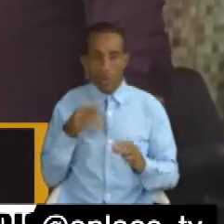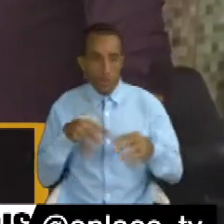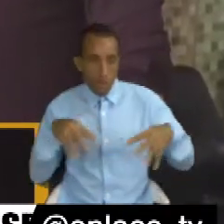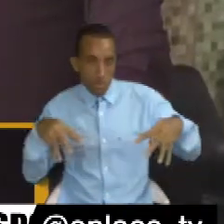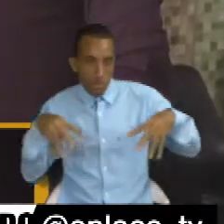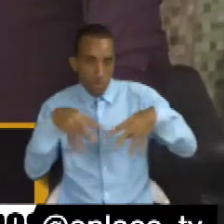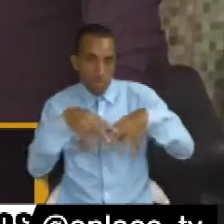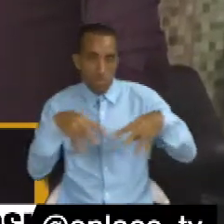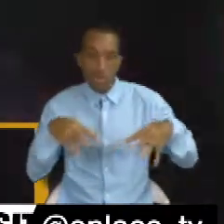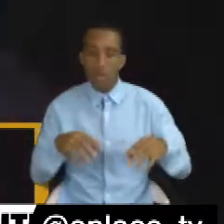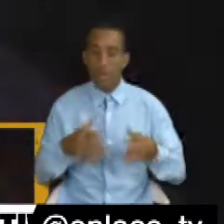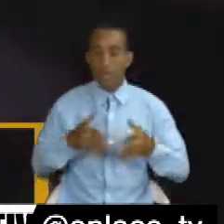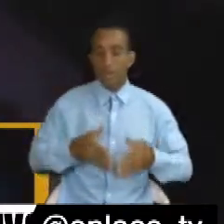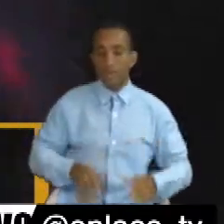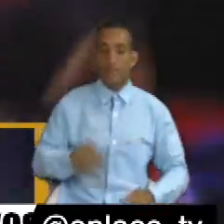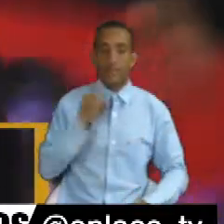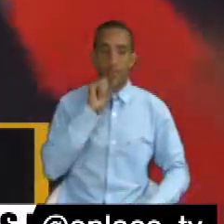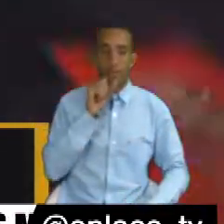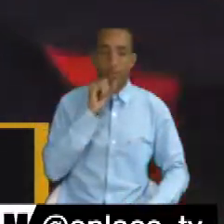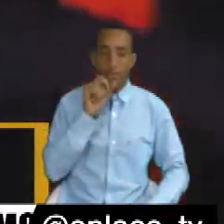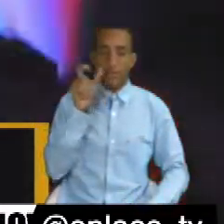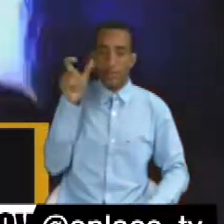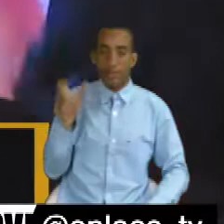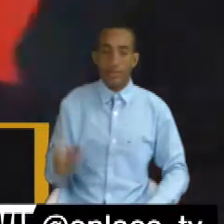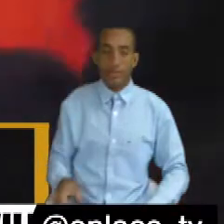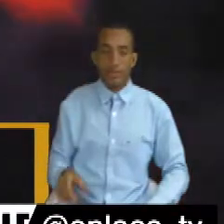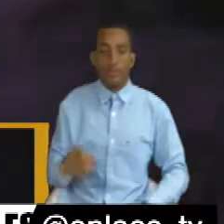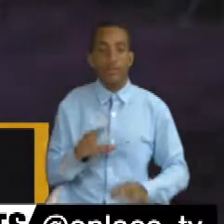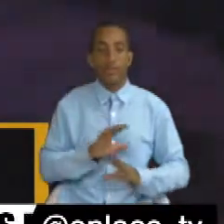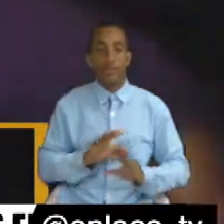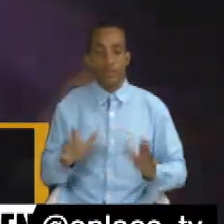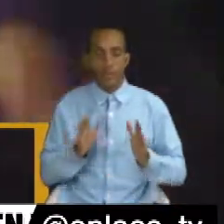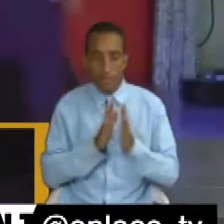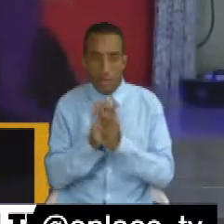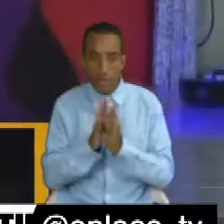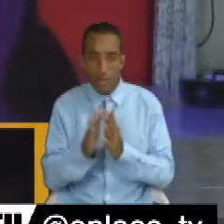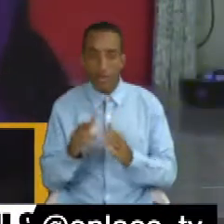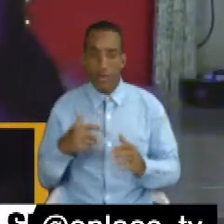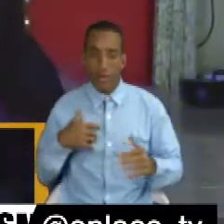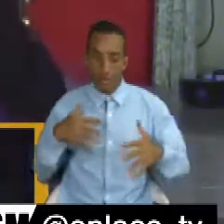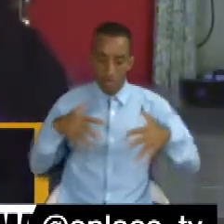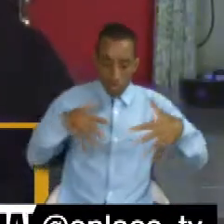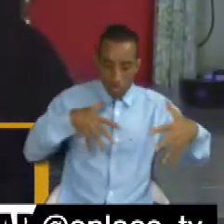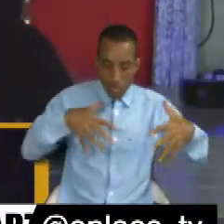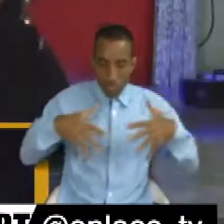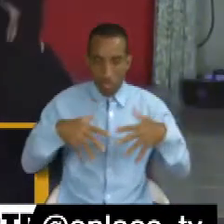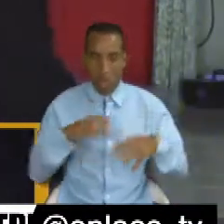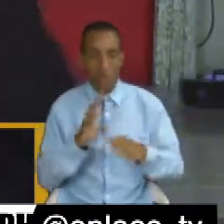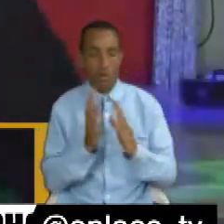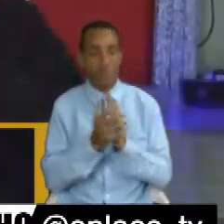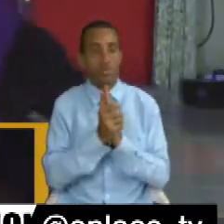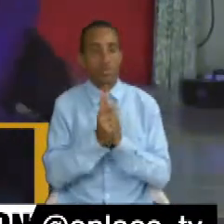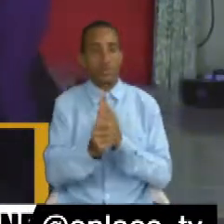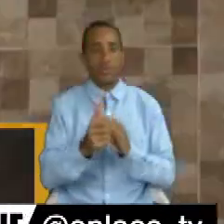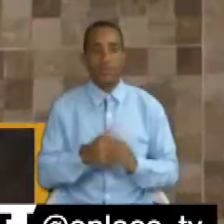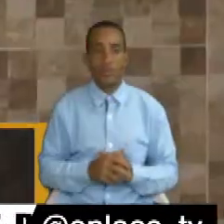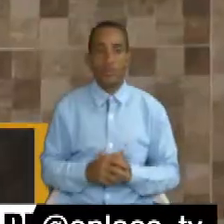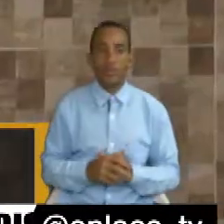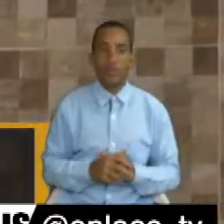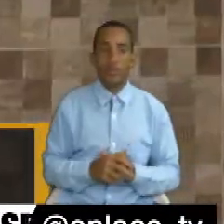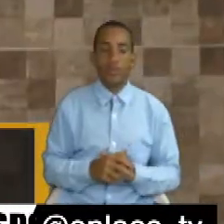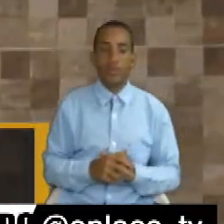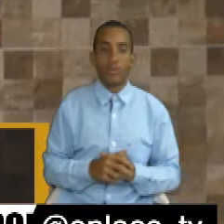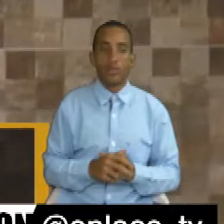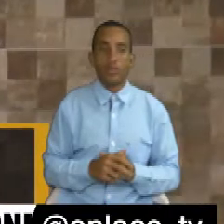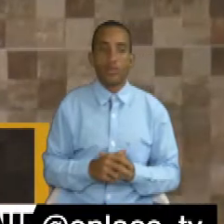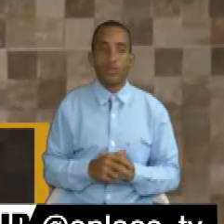artistas de Barranca Bermeja que buscan aprovechar pequeños espacios para dar rienda suelta a su talento. Formato consiste en que